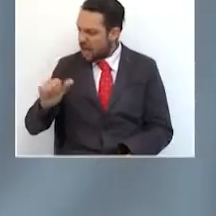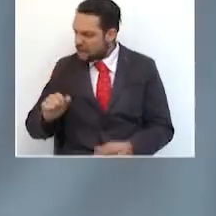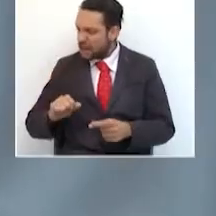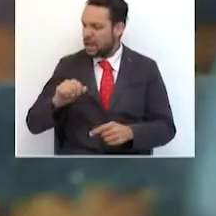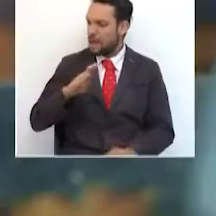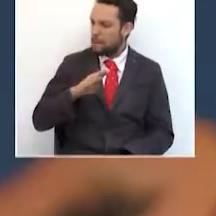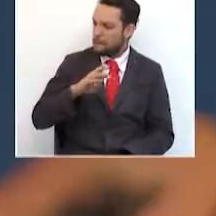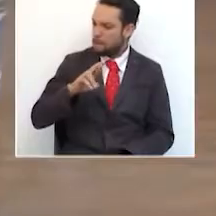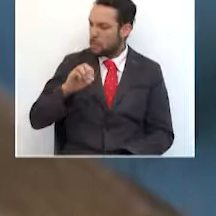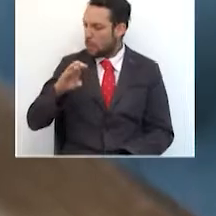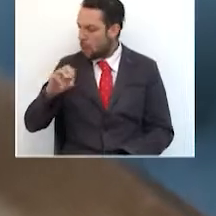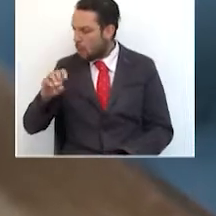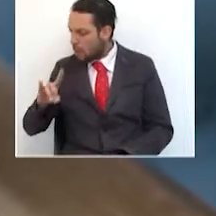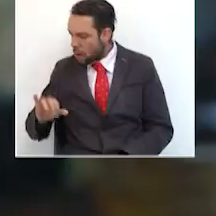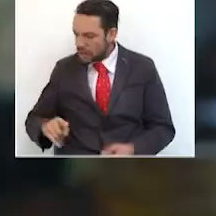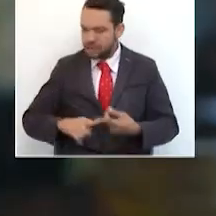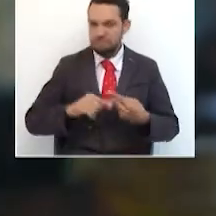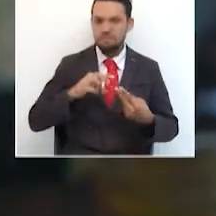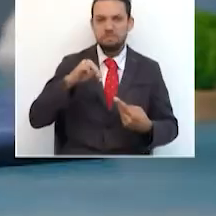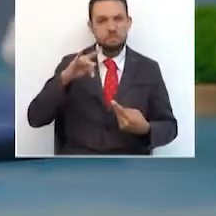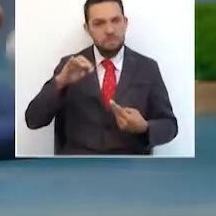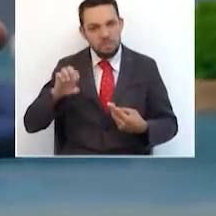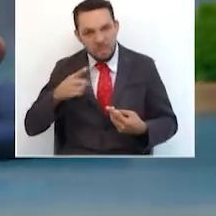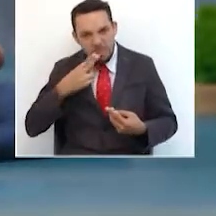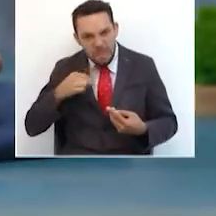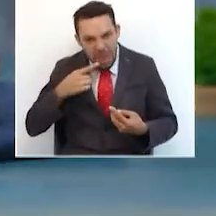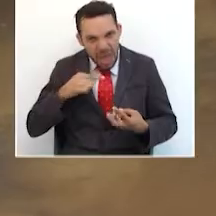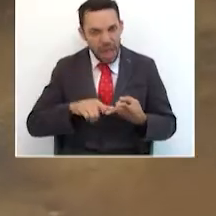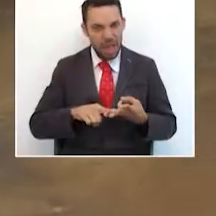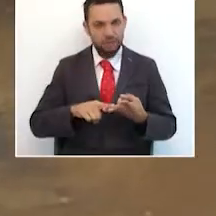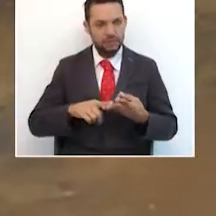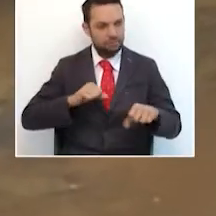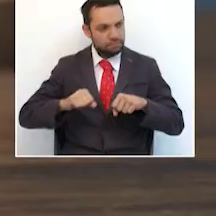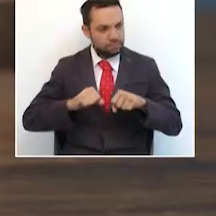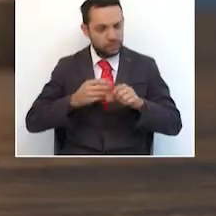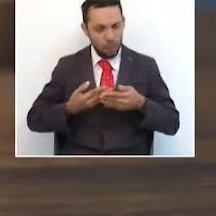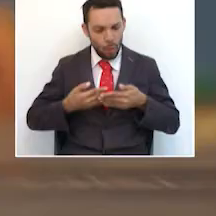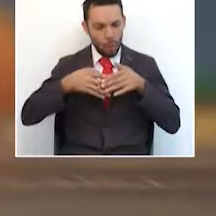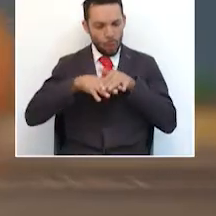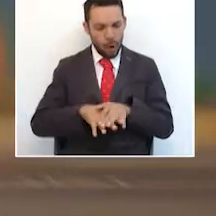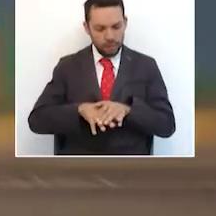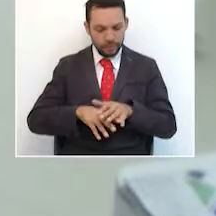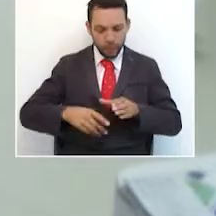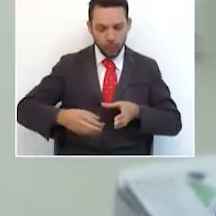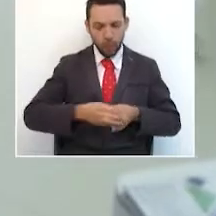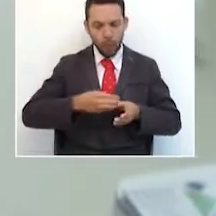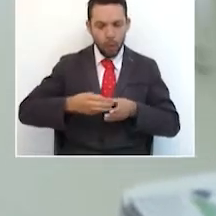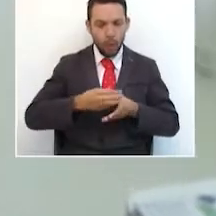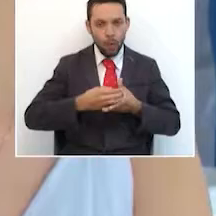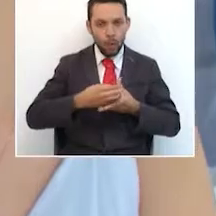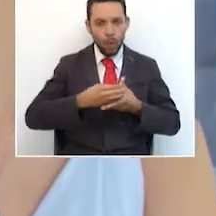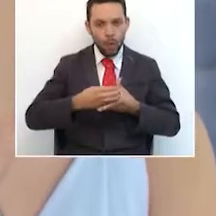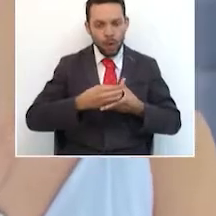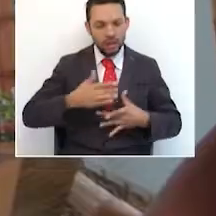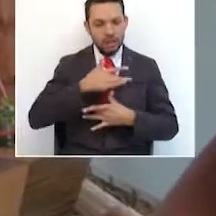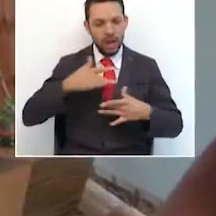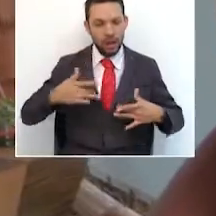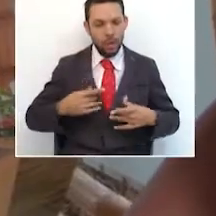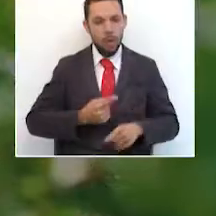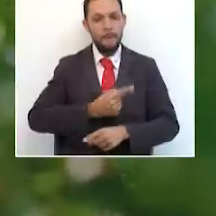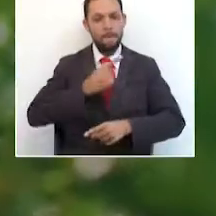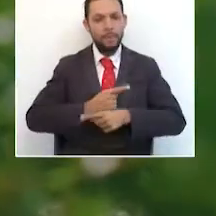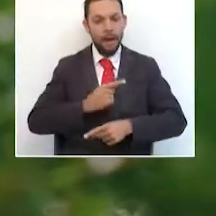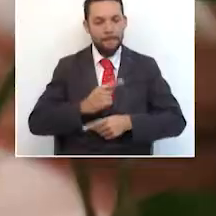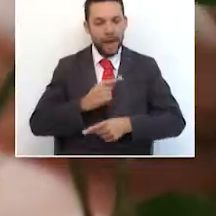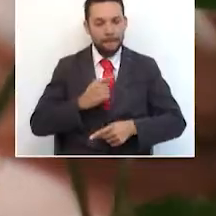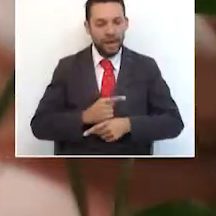caléndula y miel, entre otros. Al ser combinados de manera óptima, se convierten en remedio para varias dolencias comunes, efectivos como